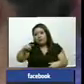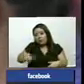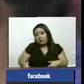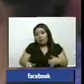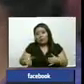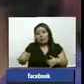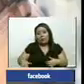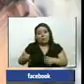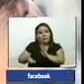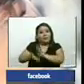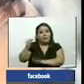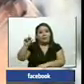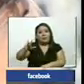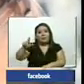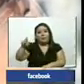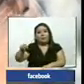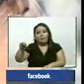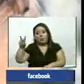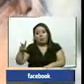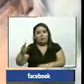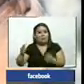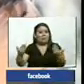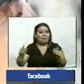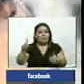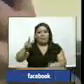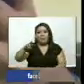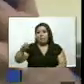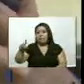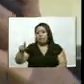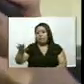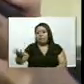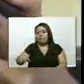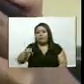crecieron 3.2% respecto al 2015, con